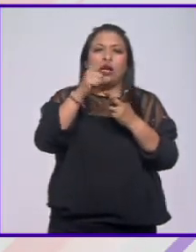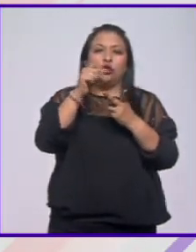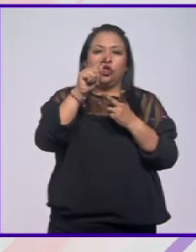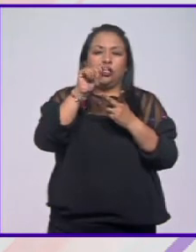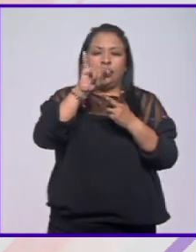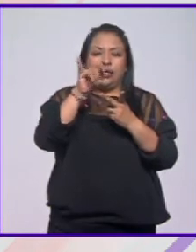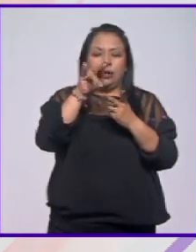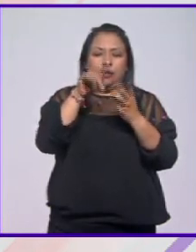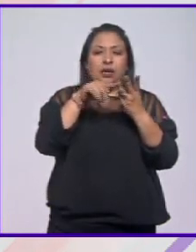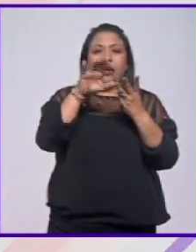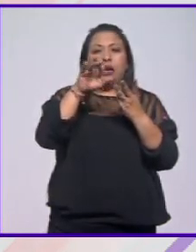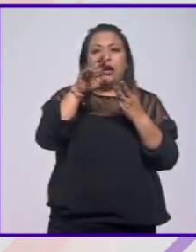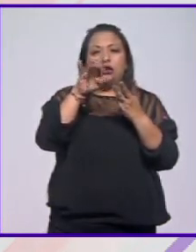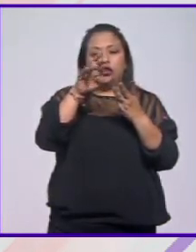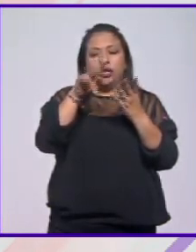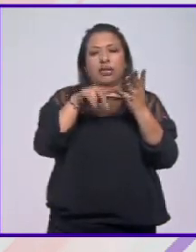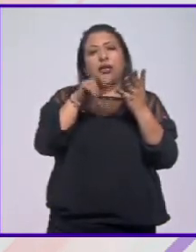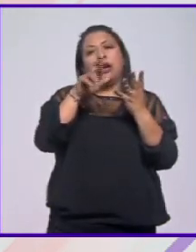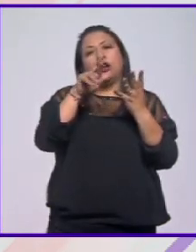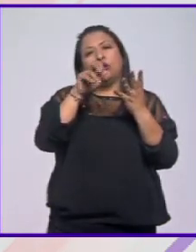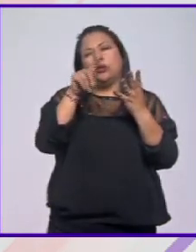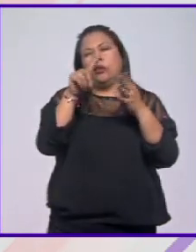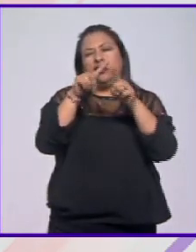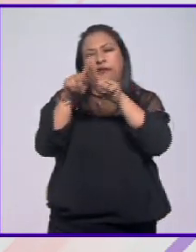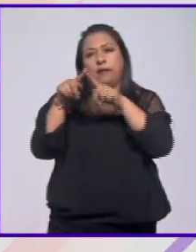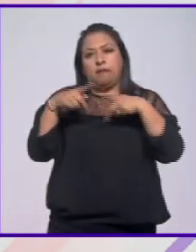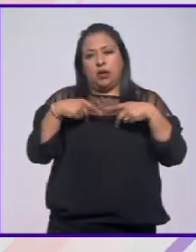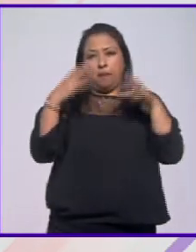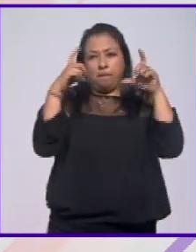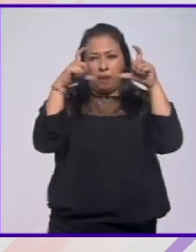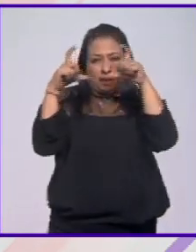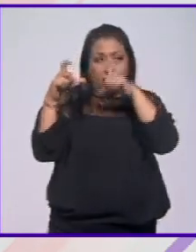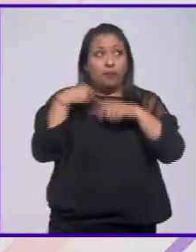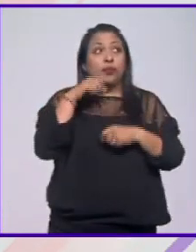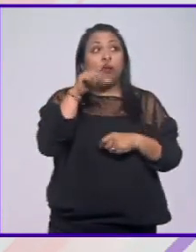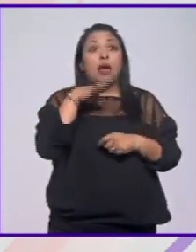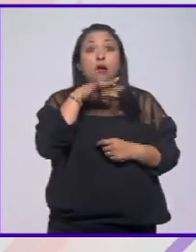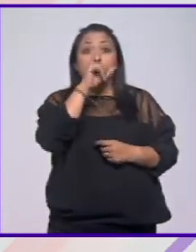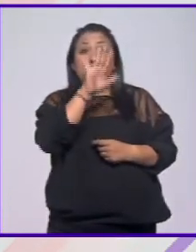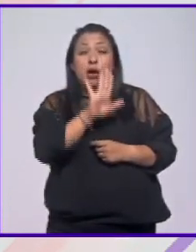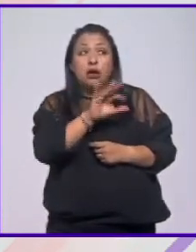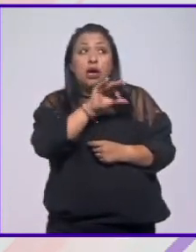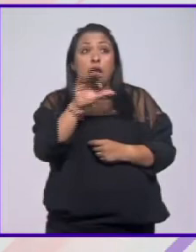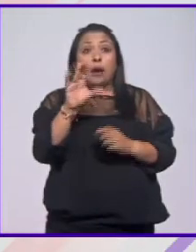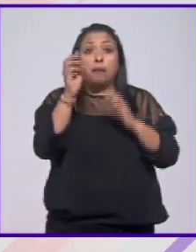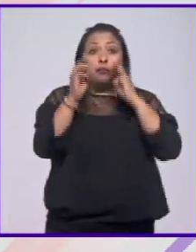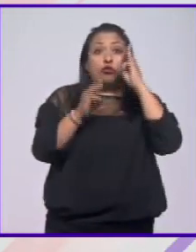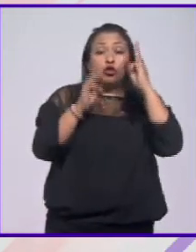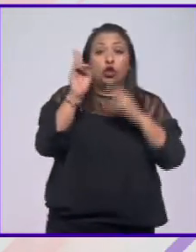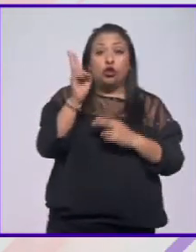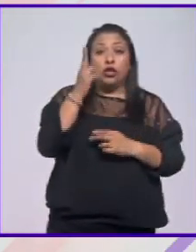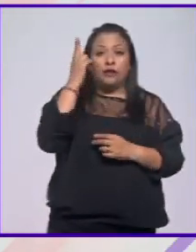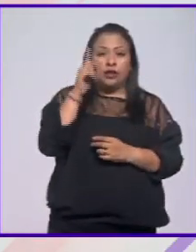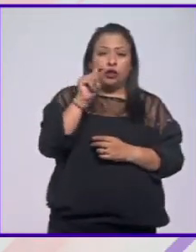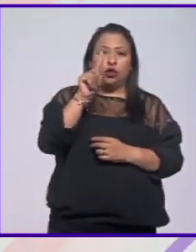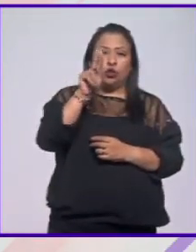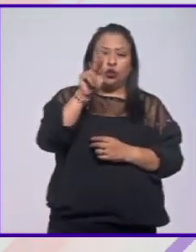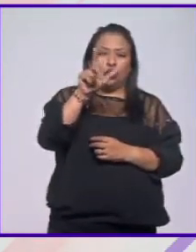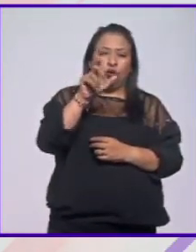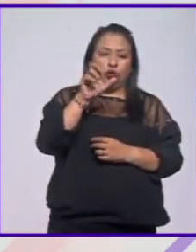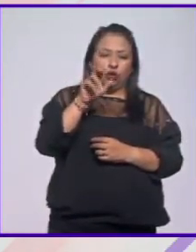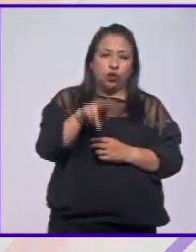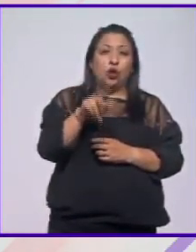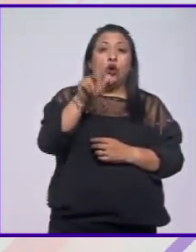Jiménez, Carlos Reyes y Arturo Rosales, entre otros. De igual modo, hay imágenes pertenecientes al Museo de la Universidad de Tucson, de